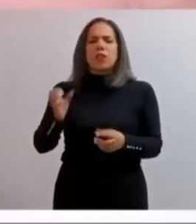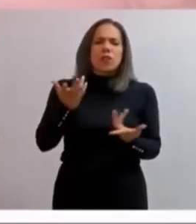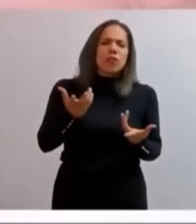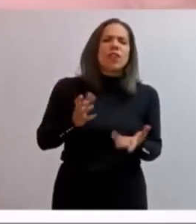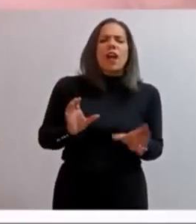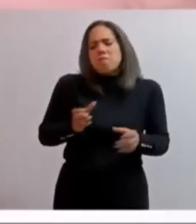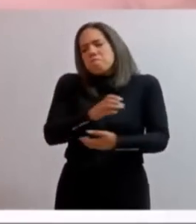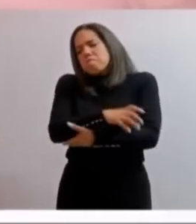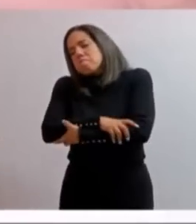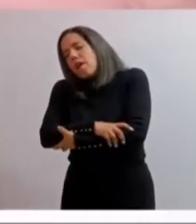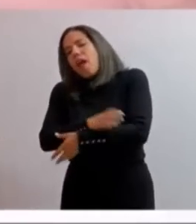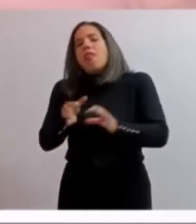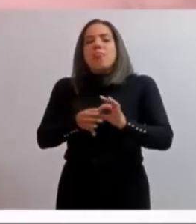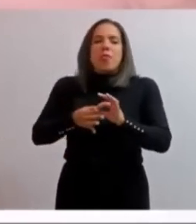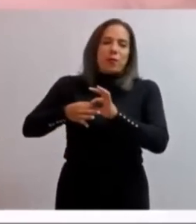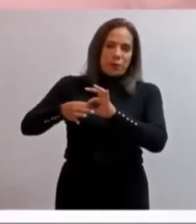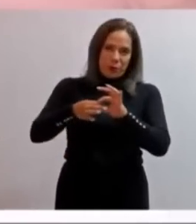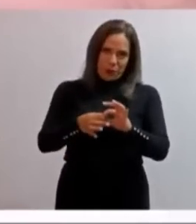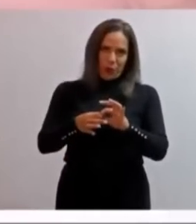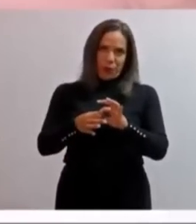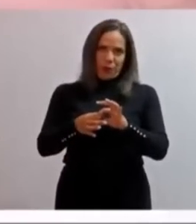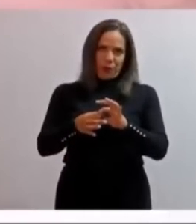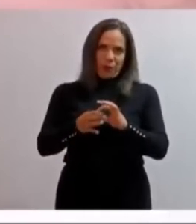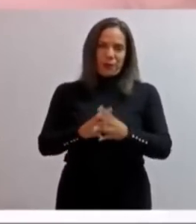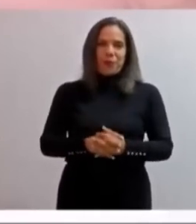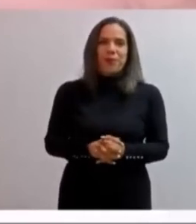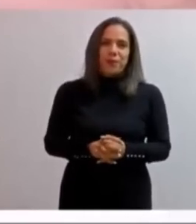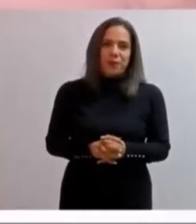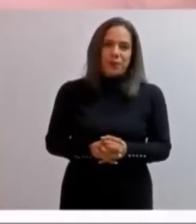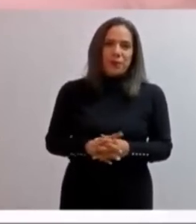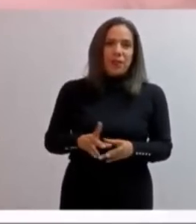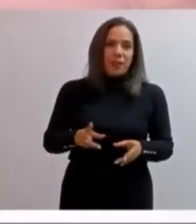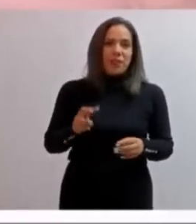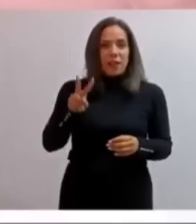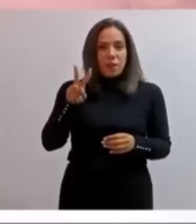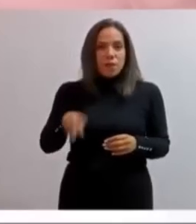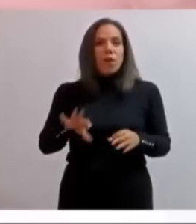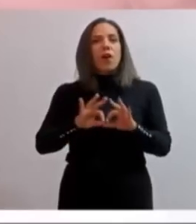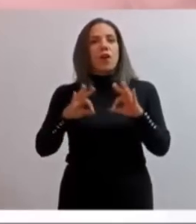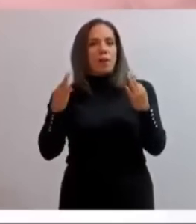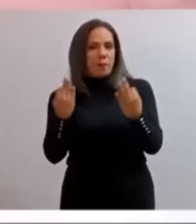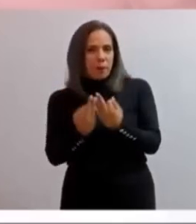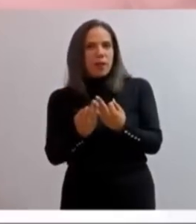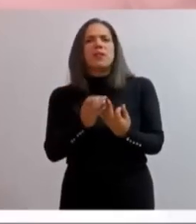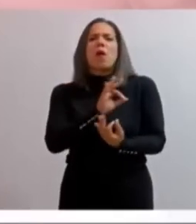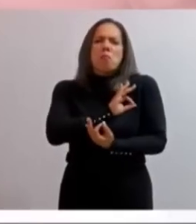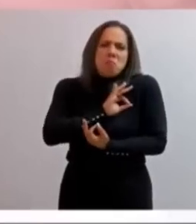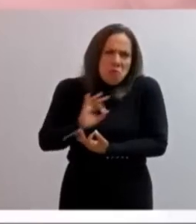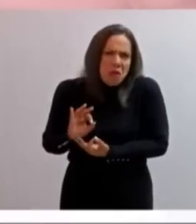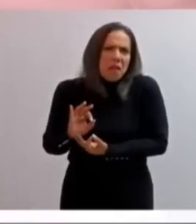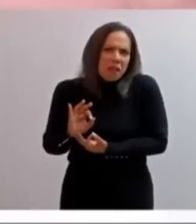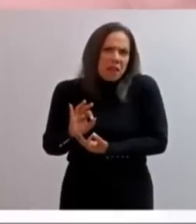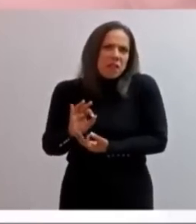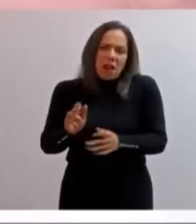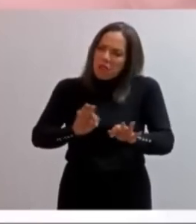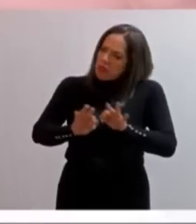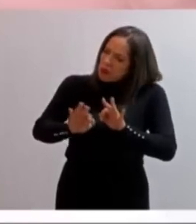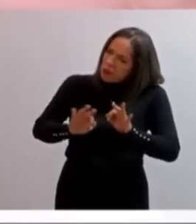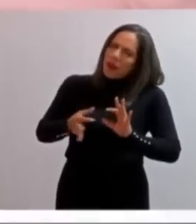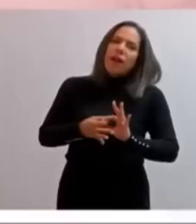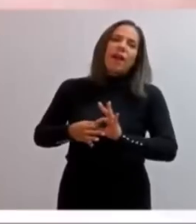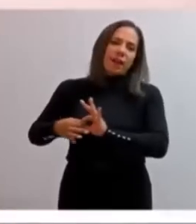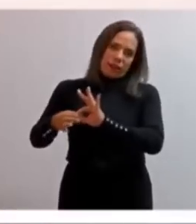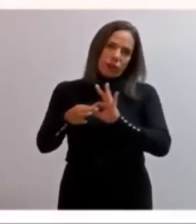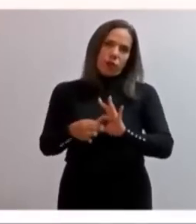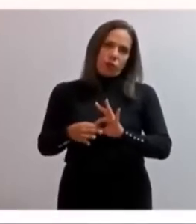que tienen que hacer, de suerte que hay muchas formas de poder realizar este trabajo